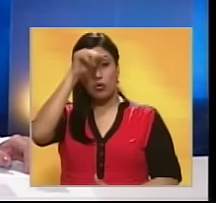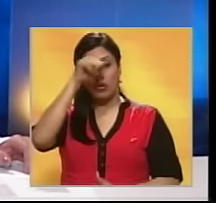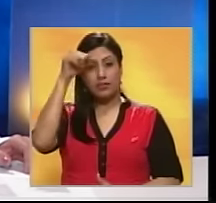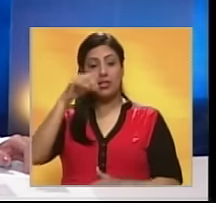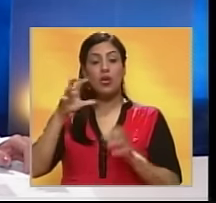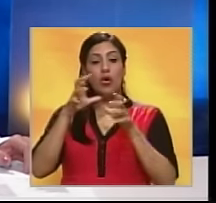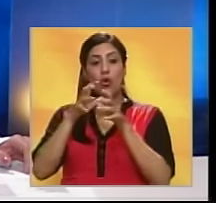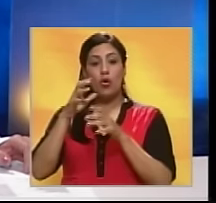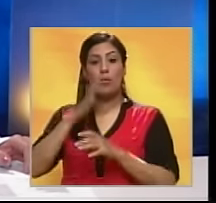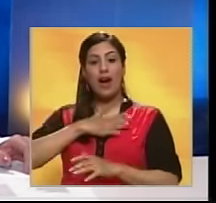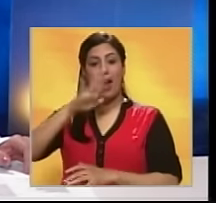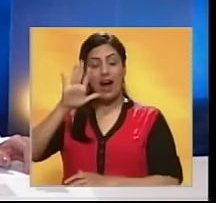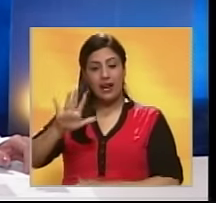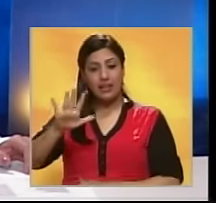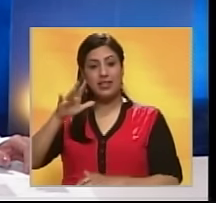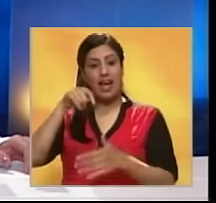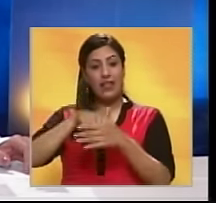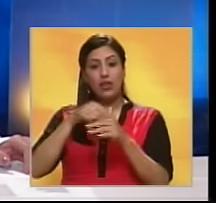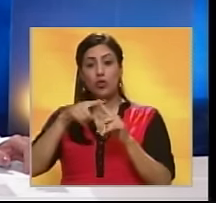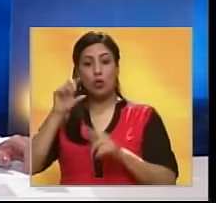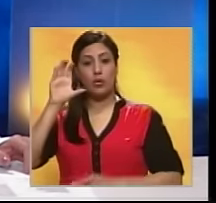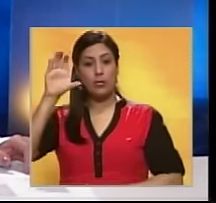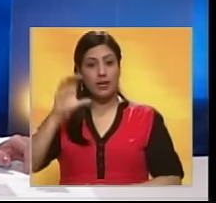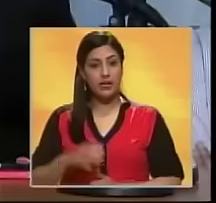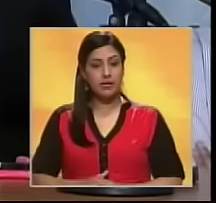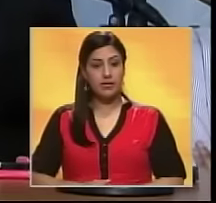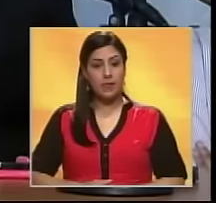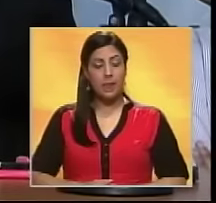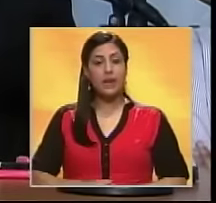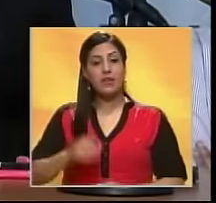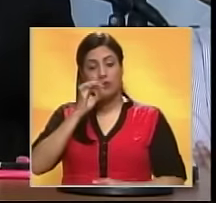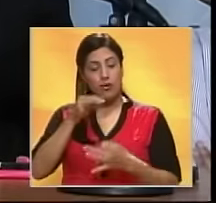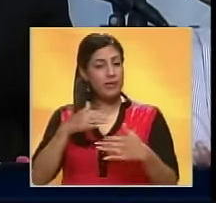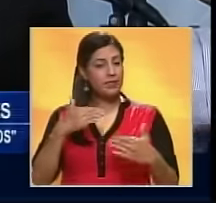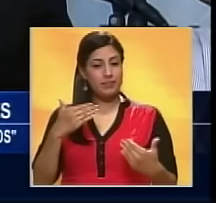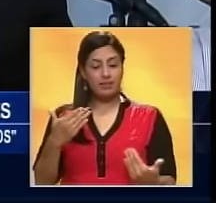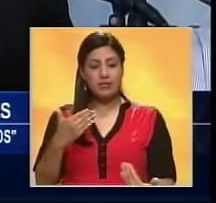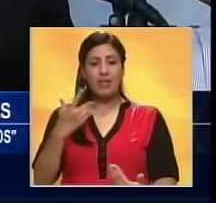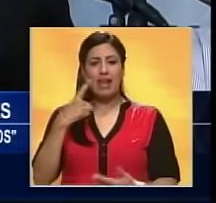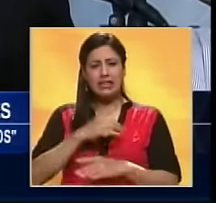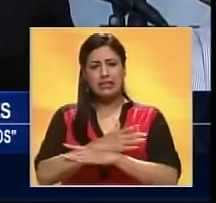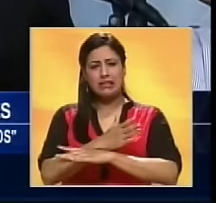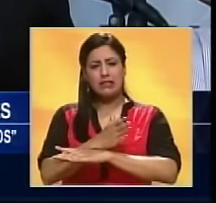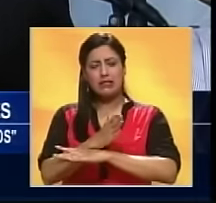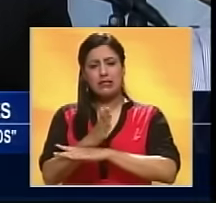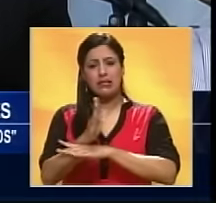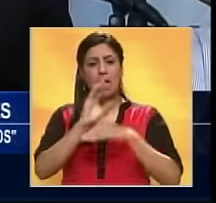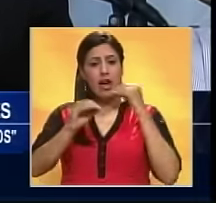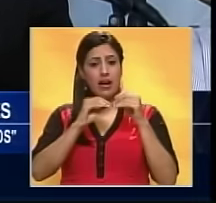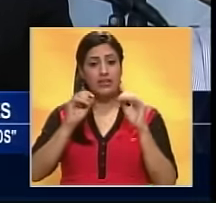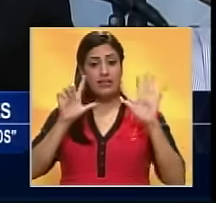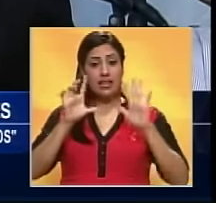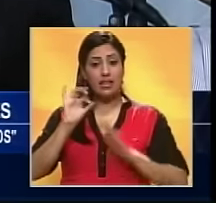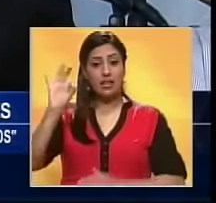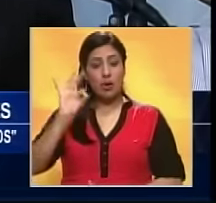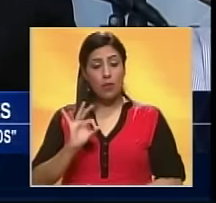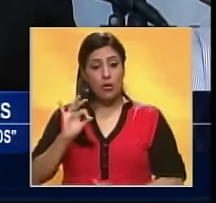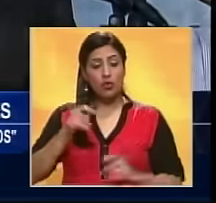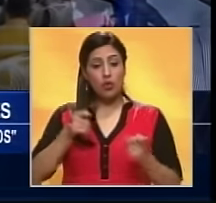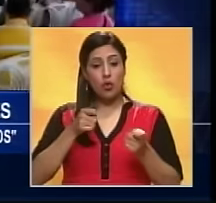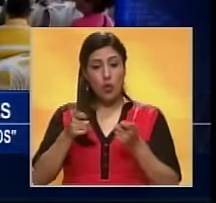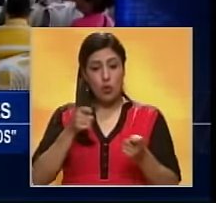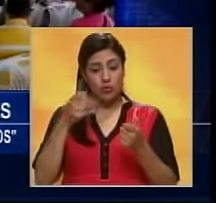ante instancias pertinentes dentro y fuera del país. Calzadilla señaló que hubo retardos en la instalación del 70% de los